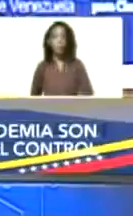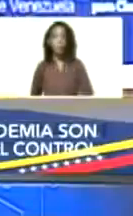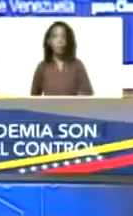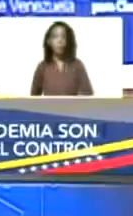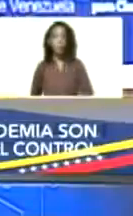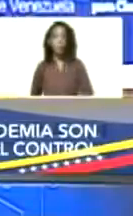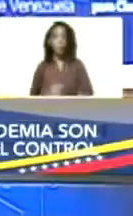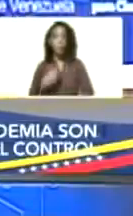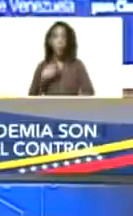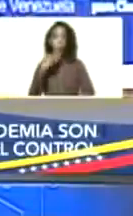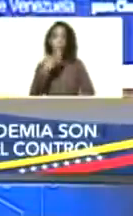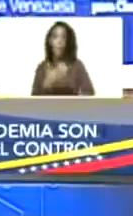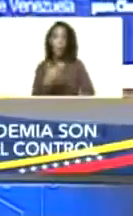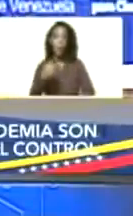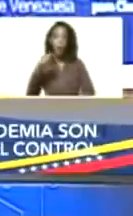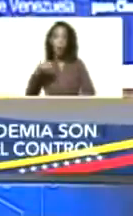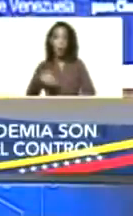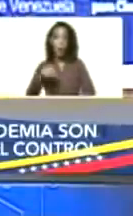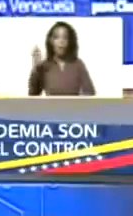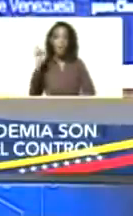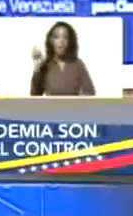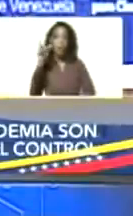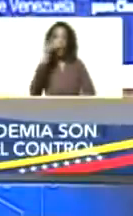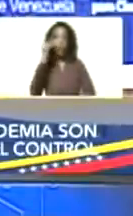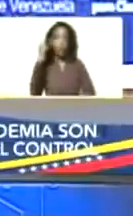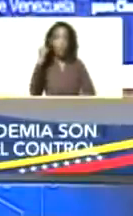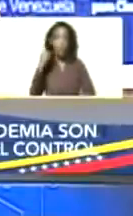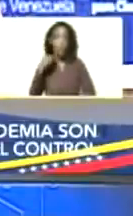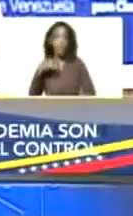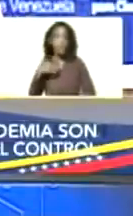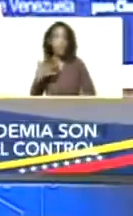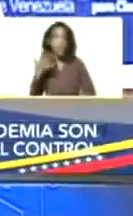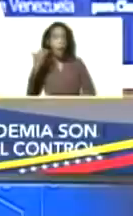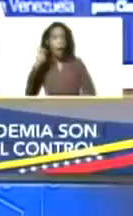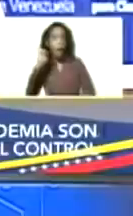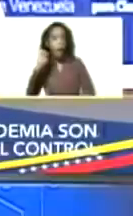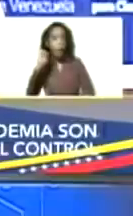Yo le pido a los venezolanos y venezolanas que están